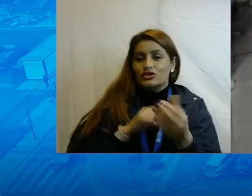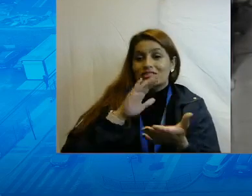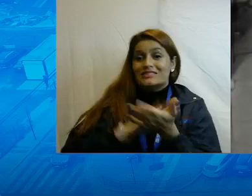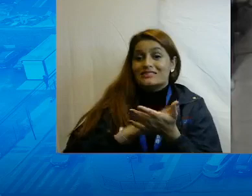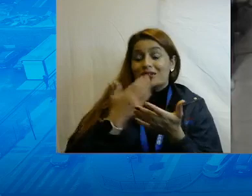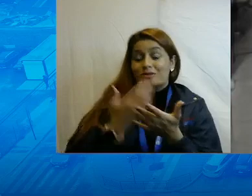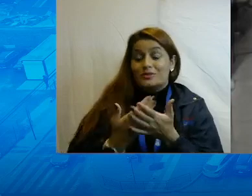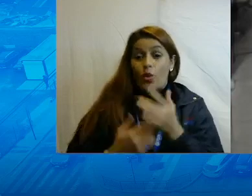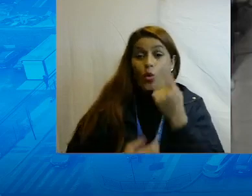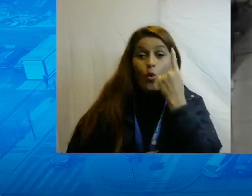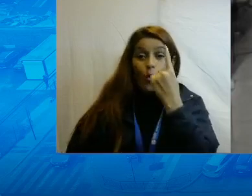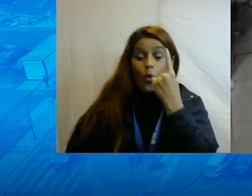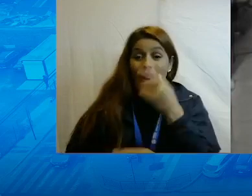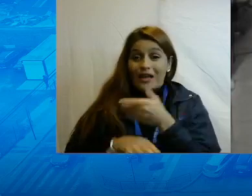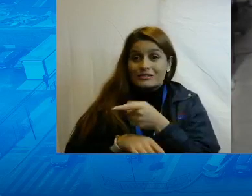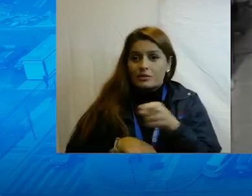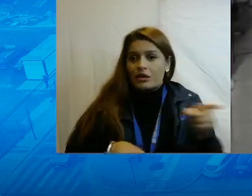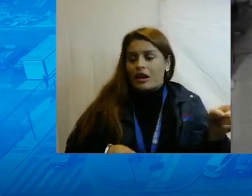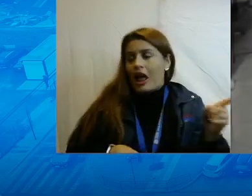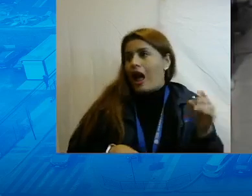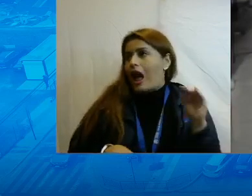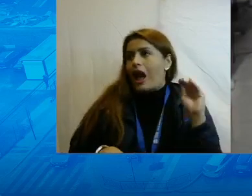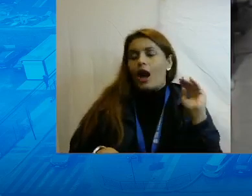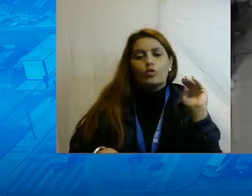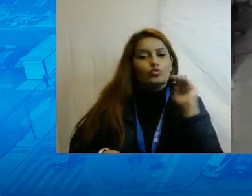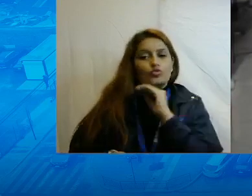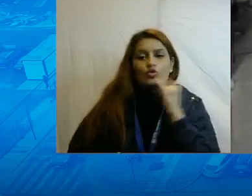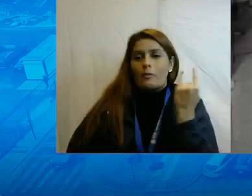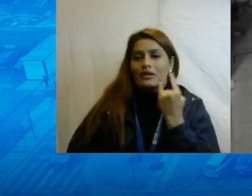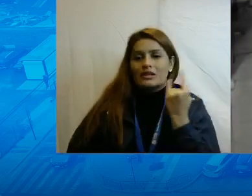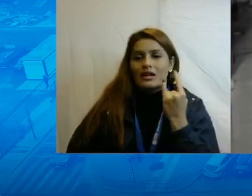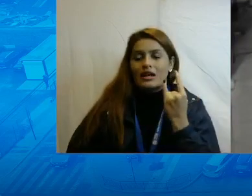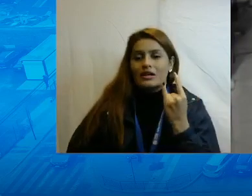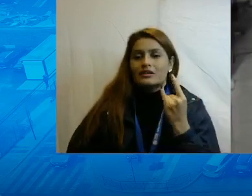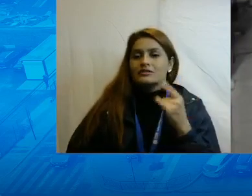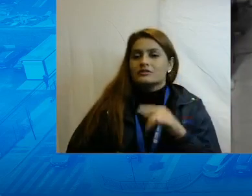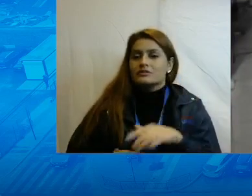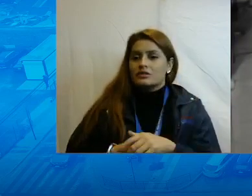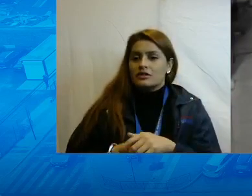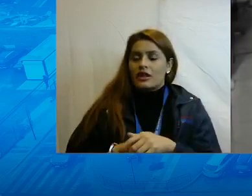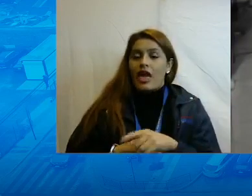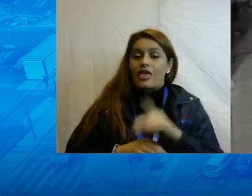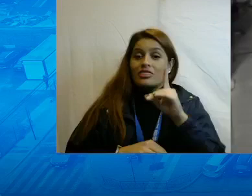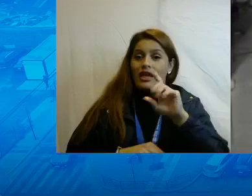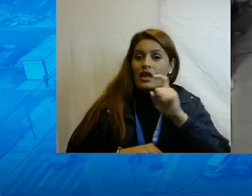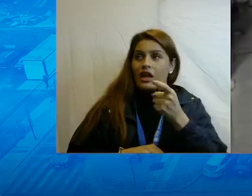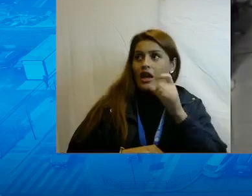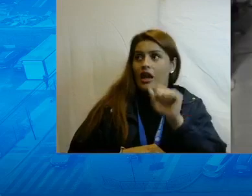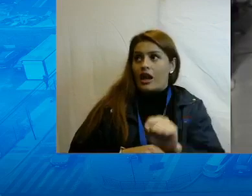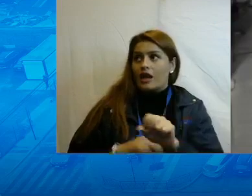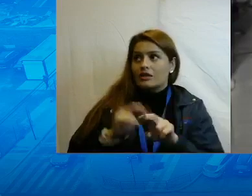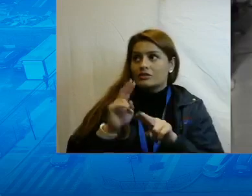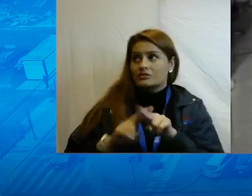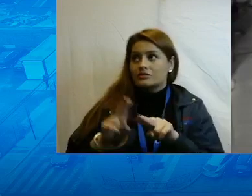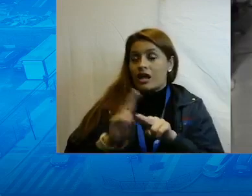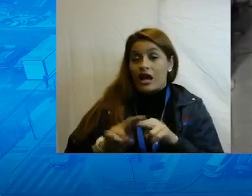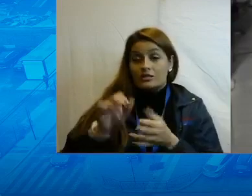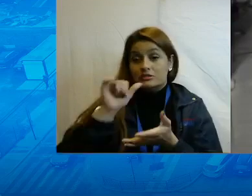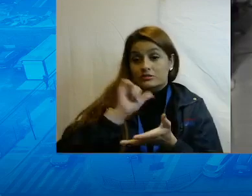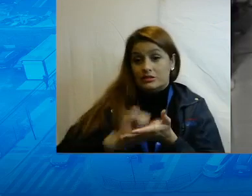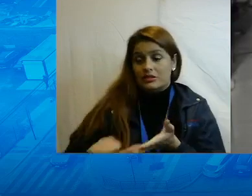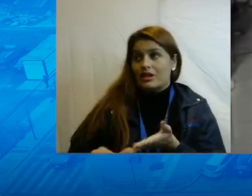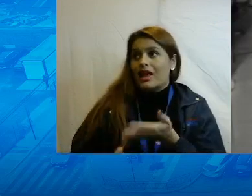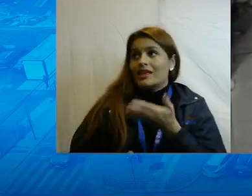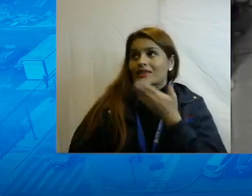tenemos un retraso de más de dos días, automáticamente se activa un protocolo de dirección de gestión ambiental, se cursa la multa a la empresa respectiva